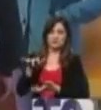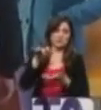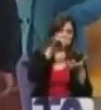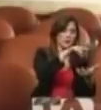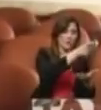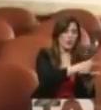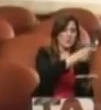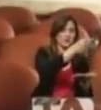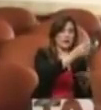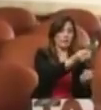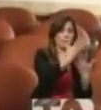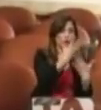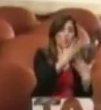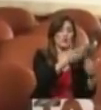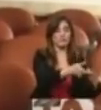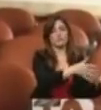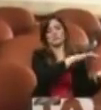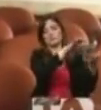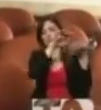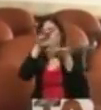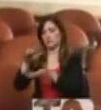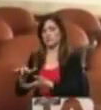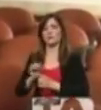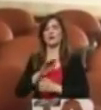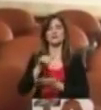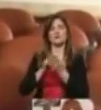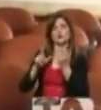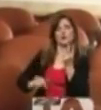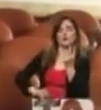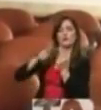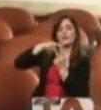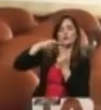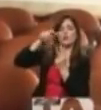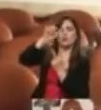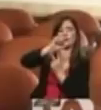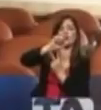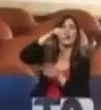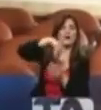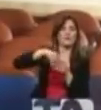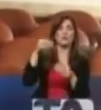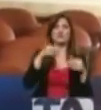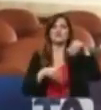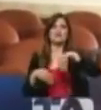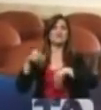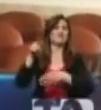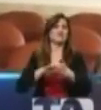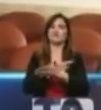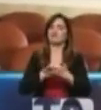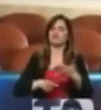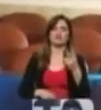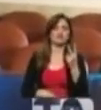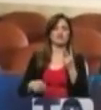de Guamaní. El Centro de Salud es un centro de salud tipo A, que no corresponde tener un laboratorio en un centro de salud tipo A.